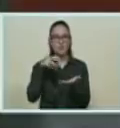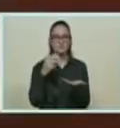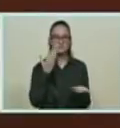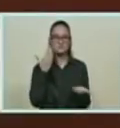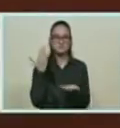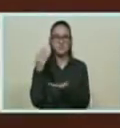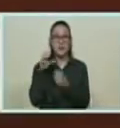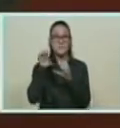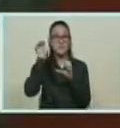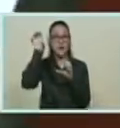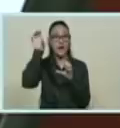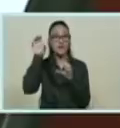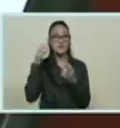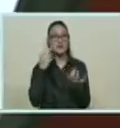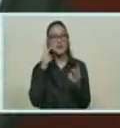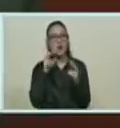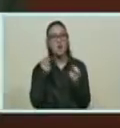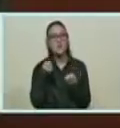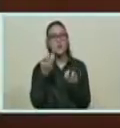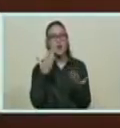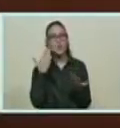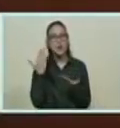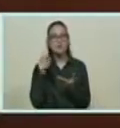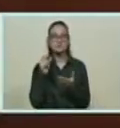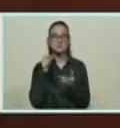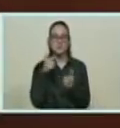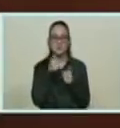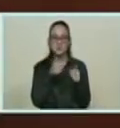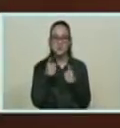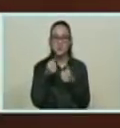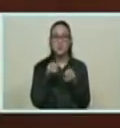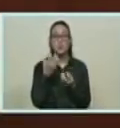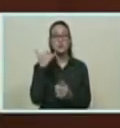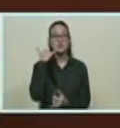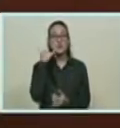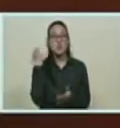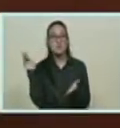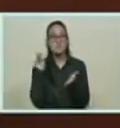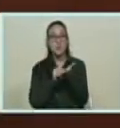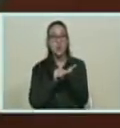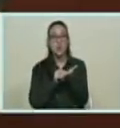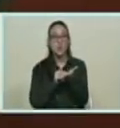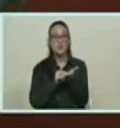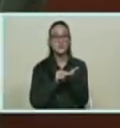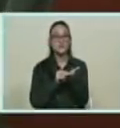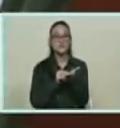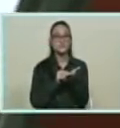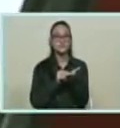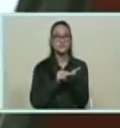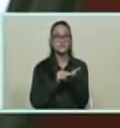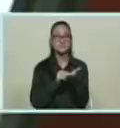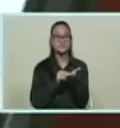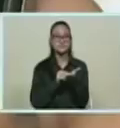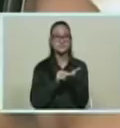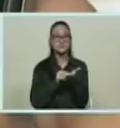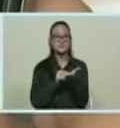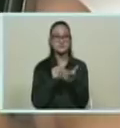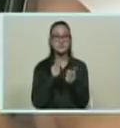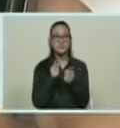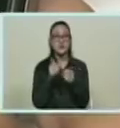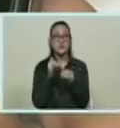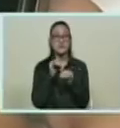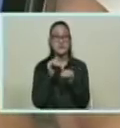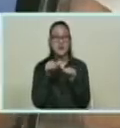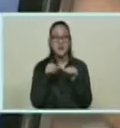QR. Entonces ahora nos dice, verifica tu número. Tenemos que colocar nuestro número telefónico correspondiente al teléfono que estamos usando. Cuando